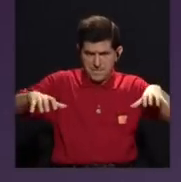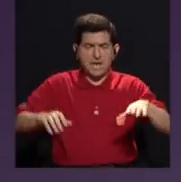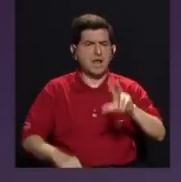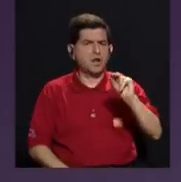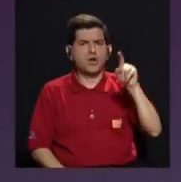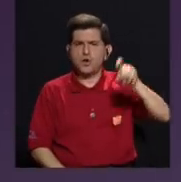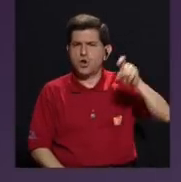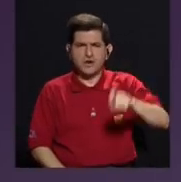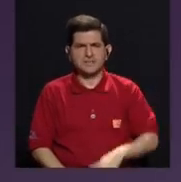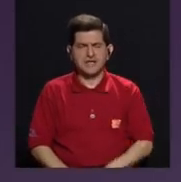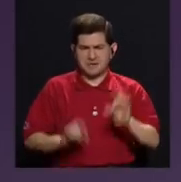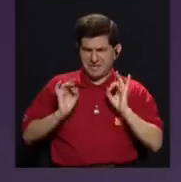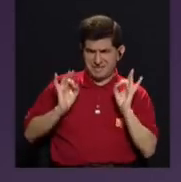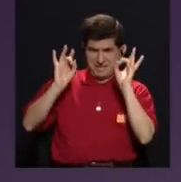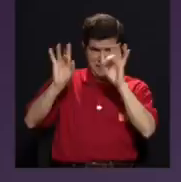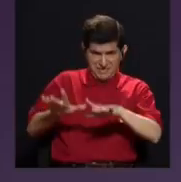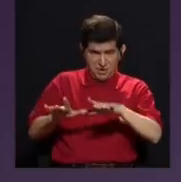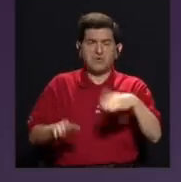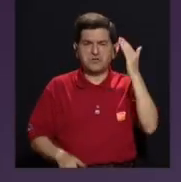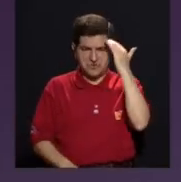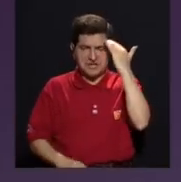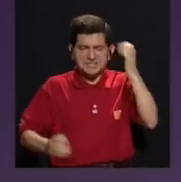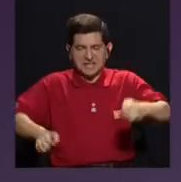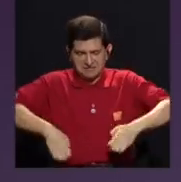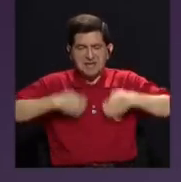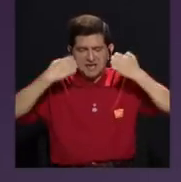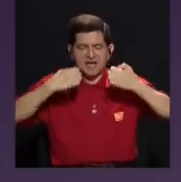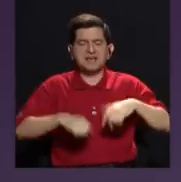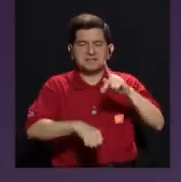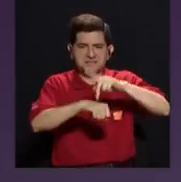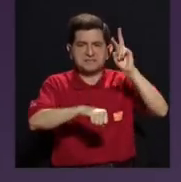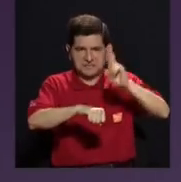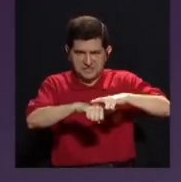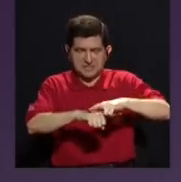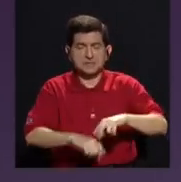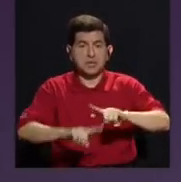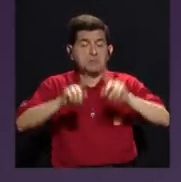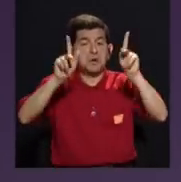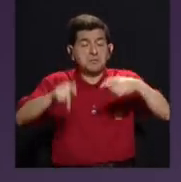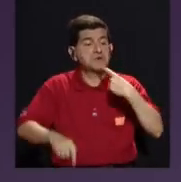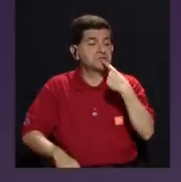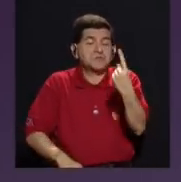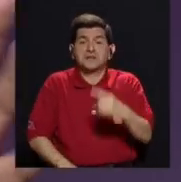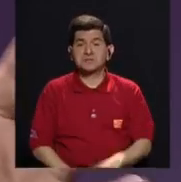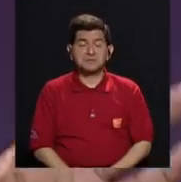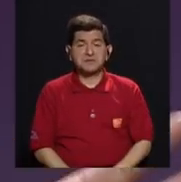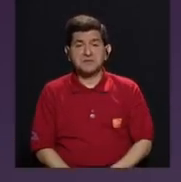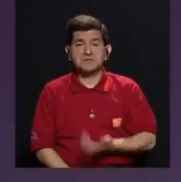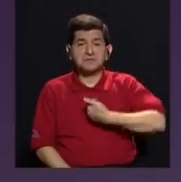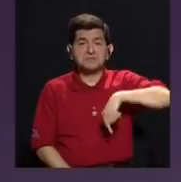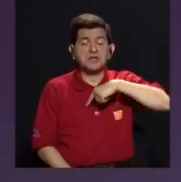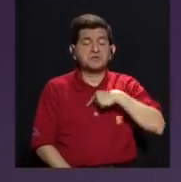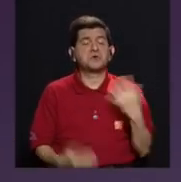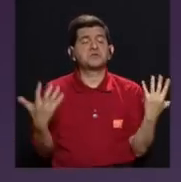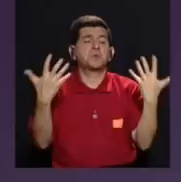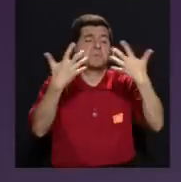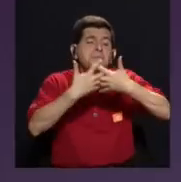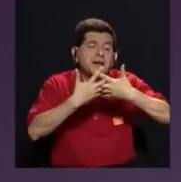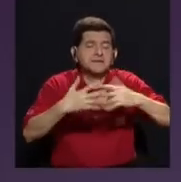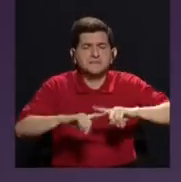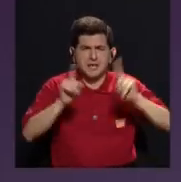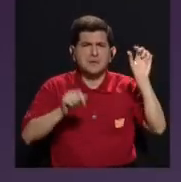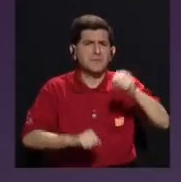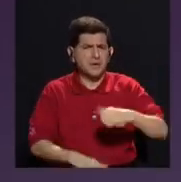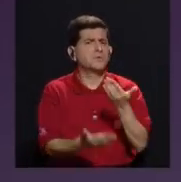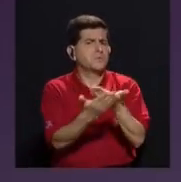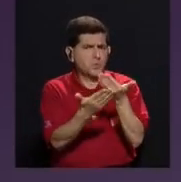vista del racismo que sabemos que existe en puerto rico aunque hay personas que dicen que pues somos una mezcla etcétera pero si